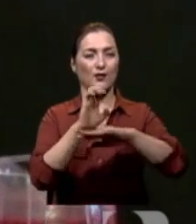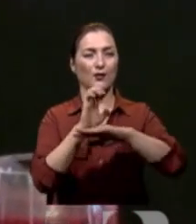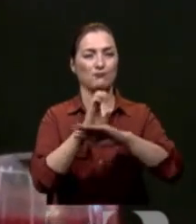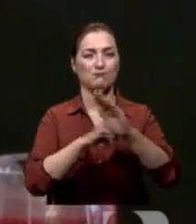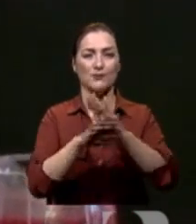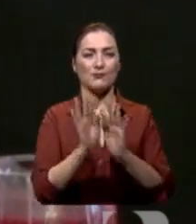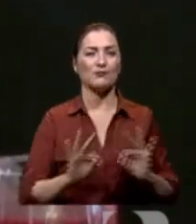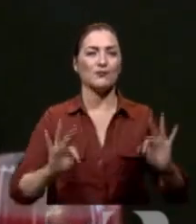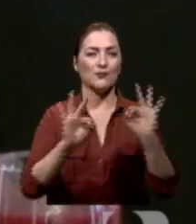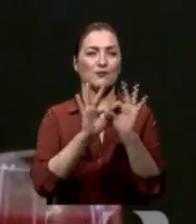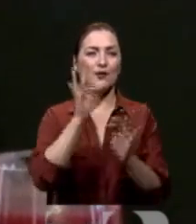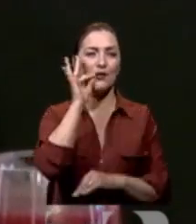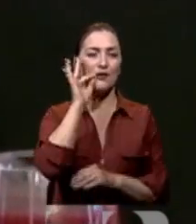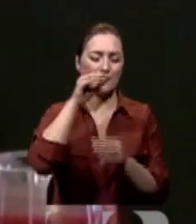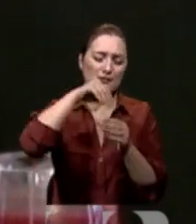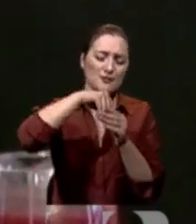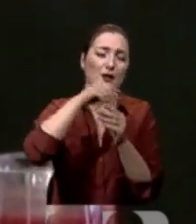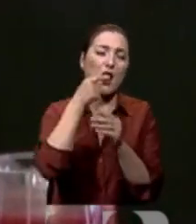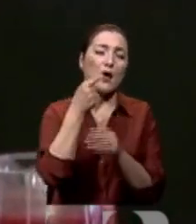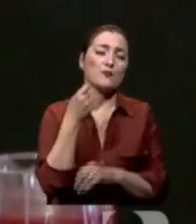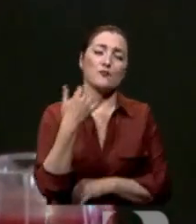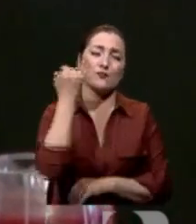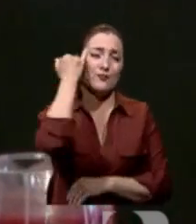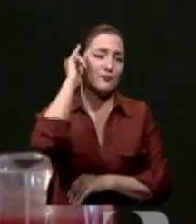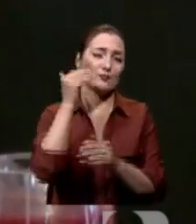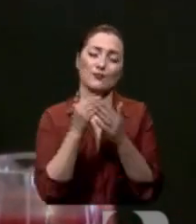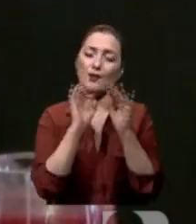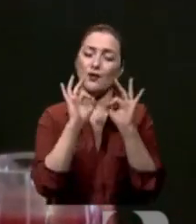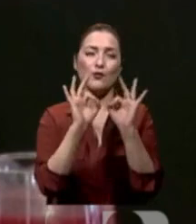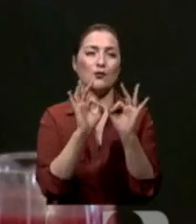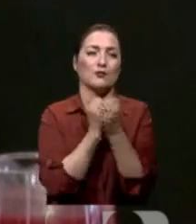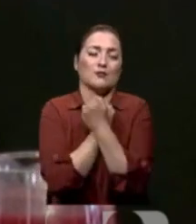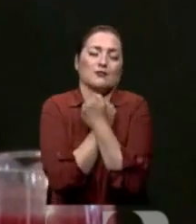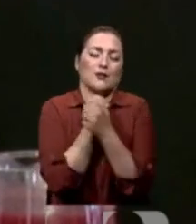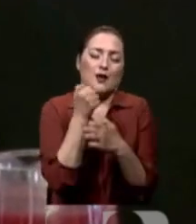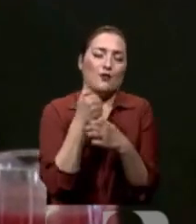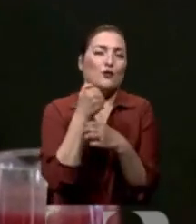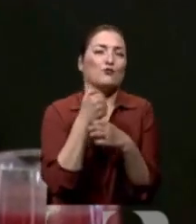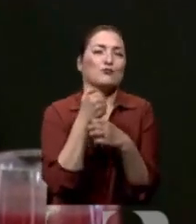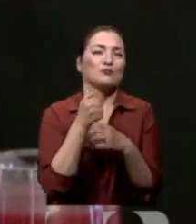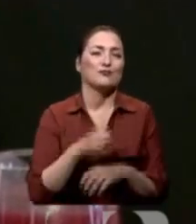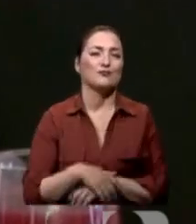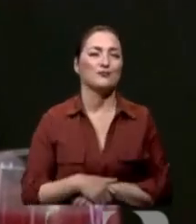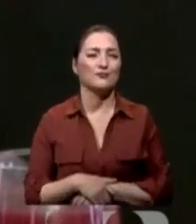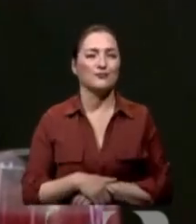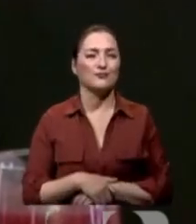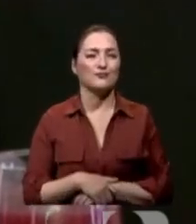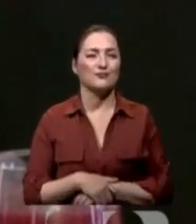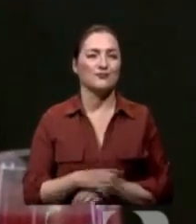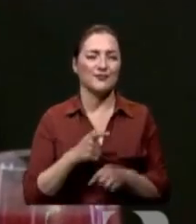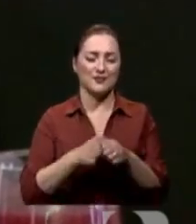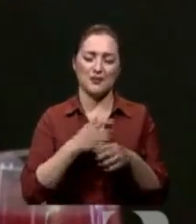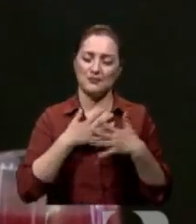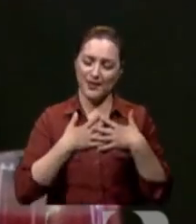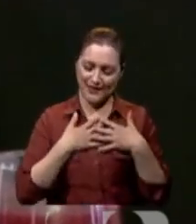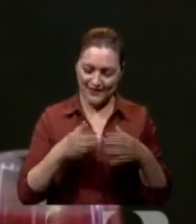La verdad, está delicioso el relleno, qué creativo. Y amo el café, me encanta el café y es como que lo hicieron